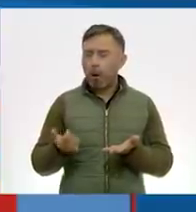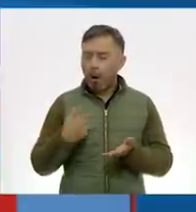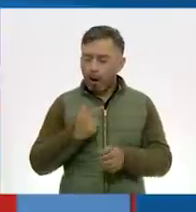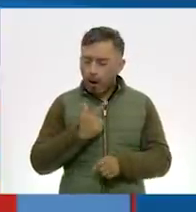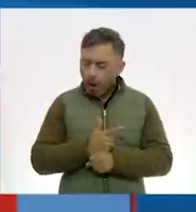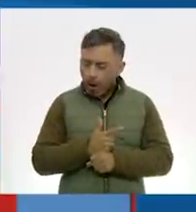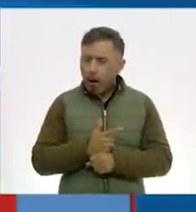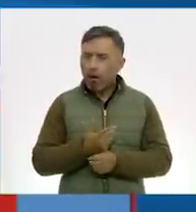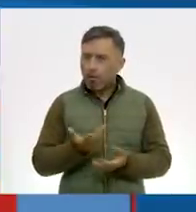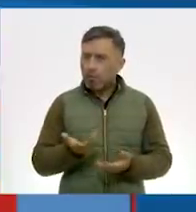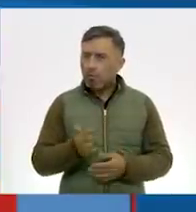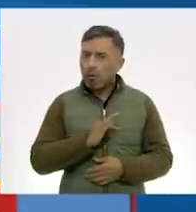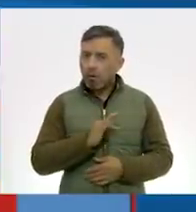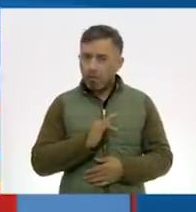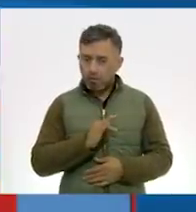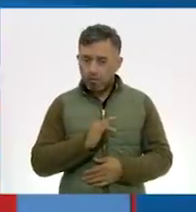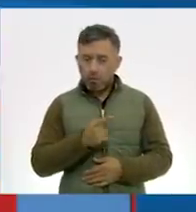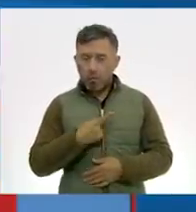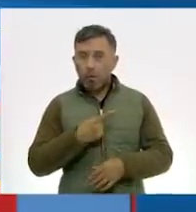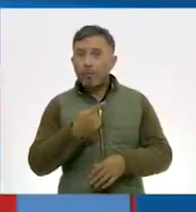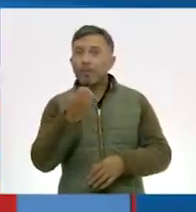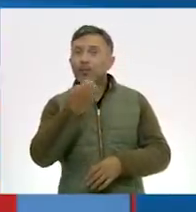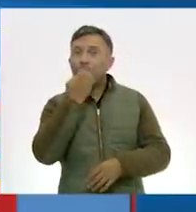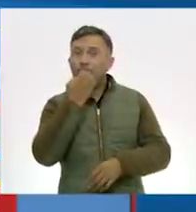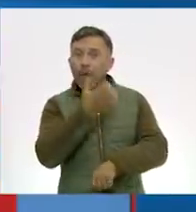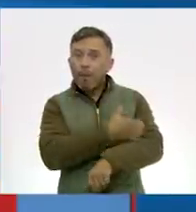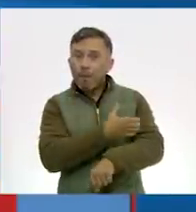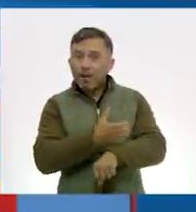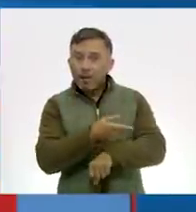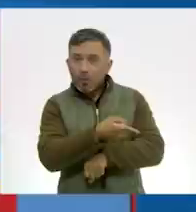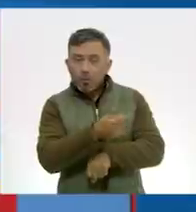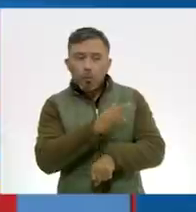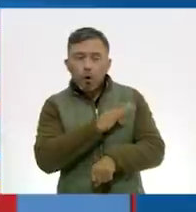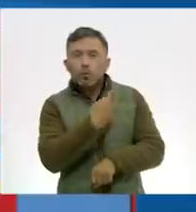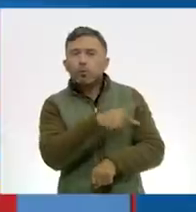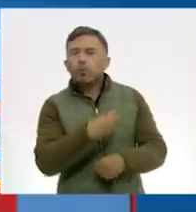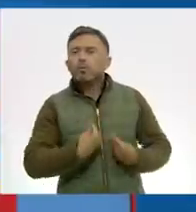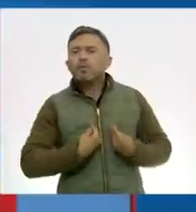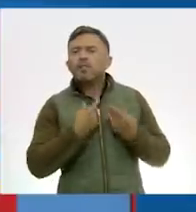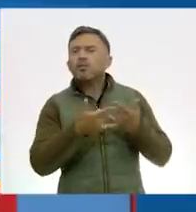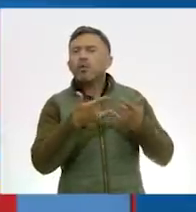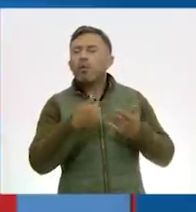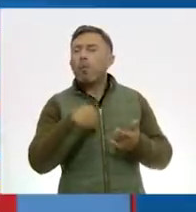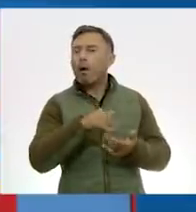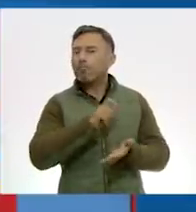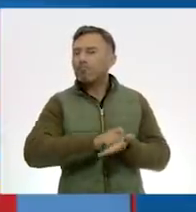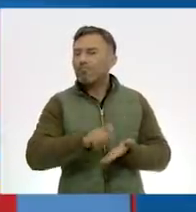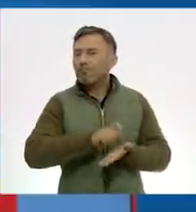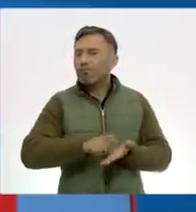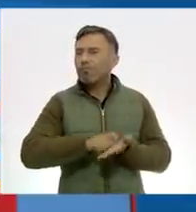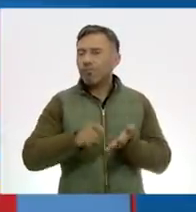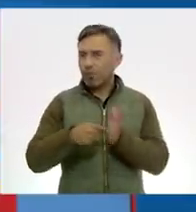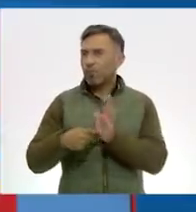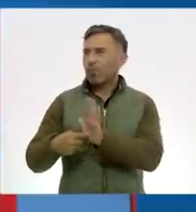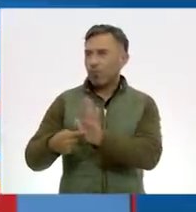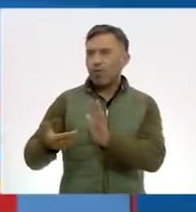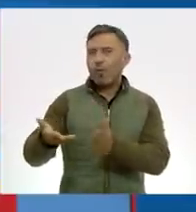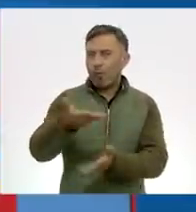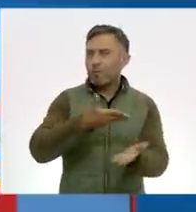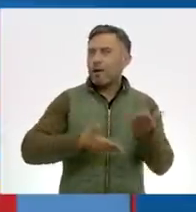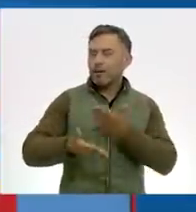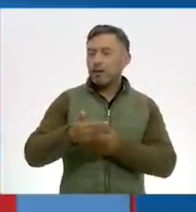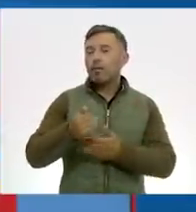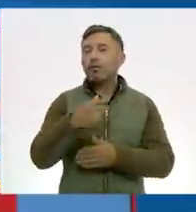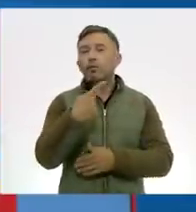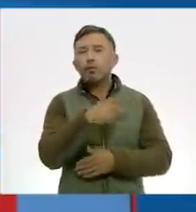podemos hacer la biografía inclusive de un compañero de clase, la podemos compartir y vamos a conocer también mucho sobre su vida al